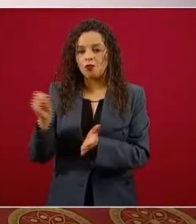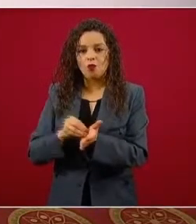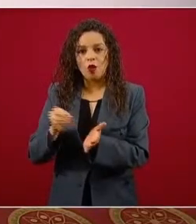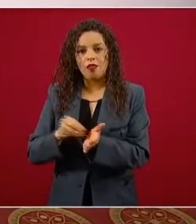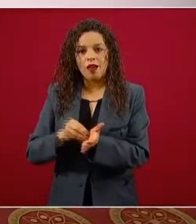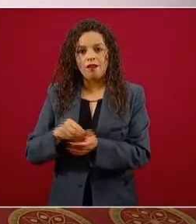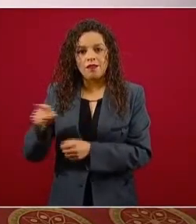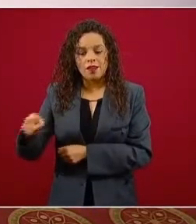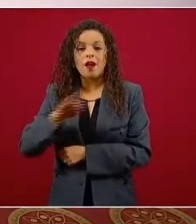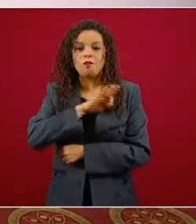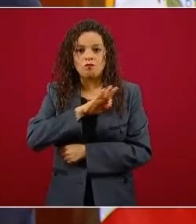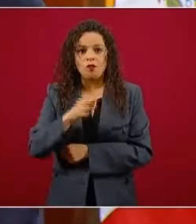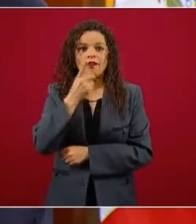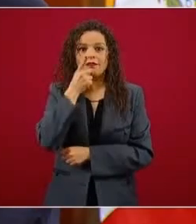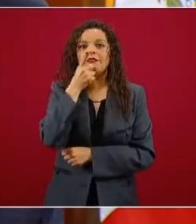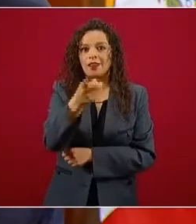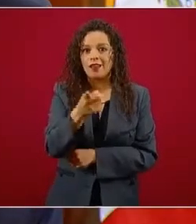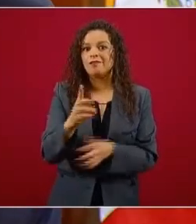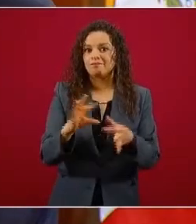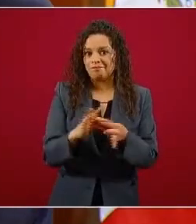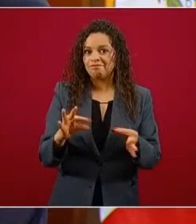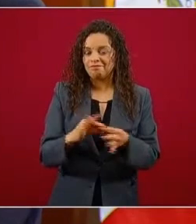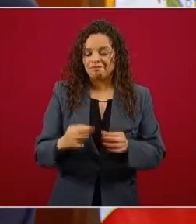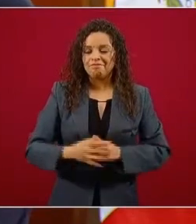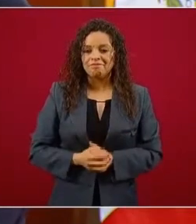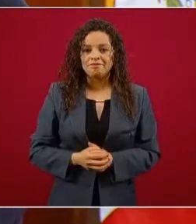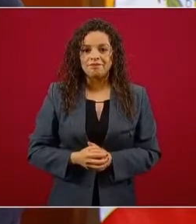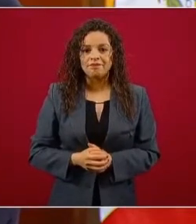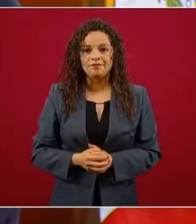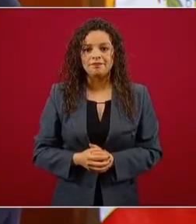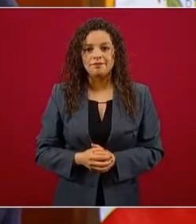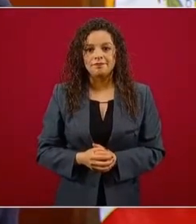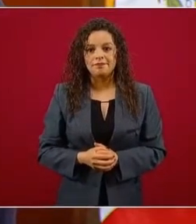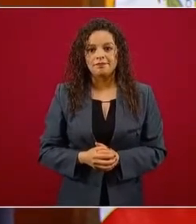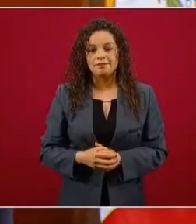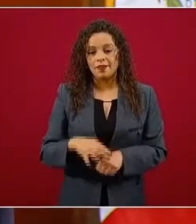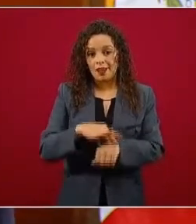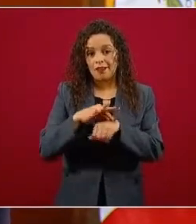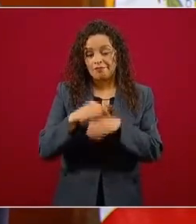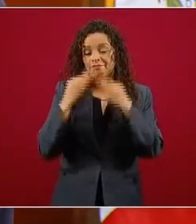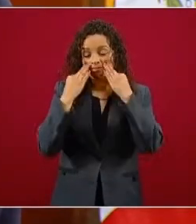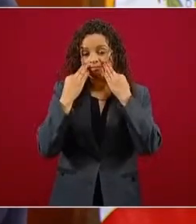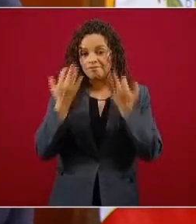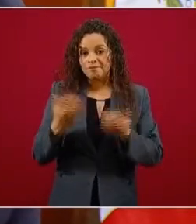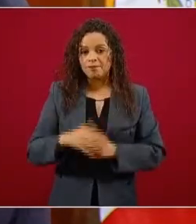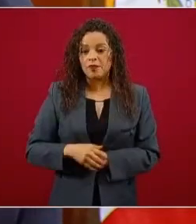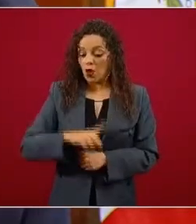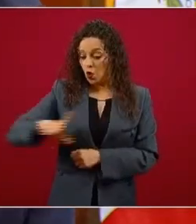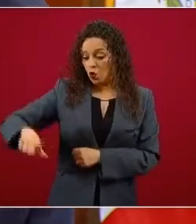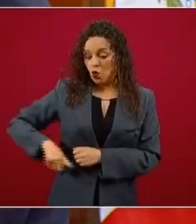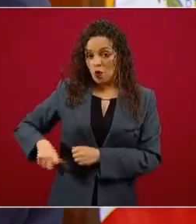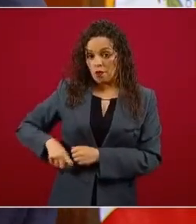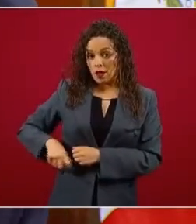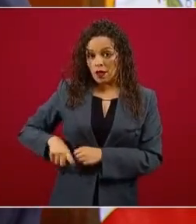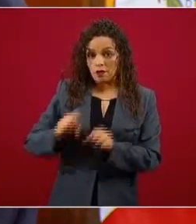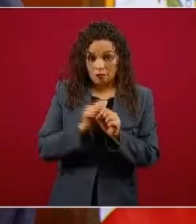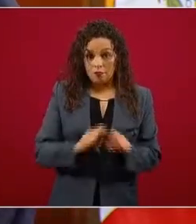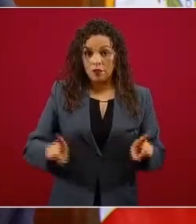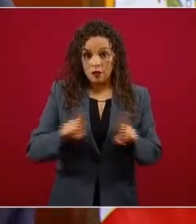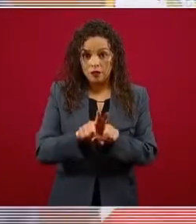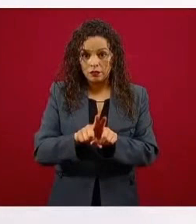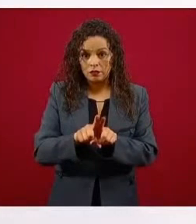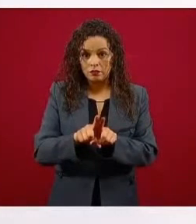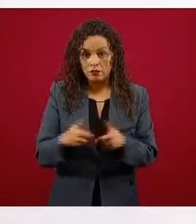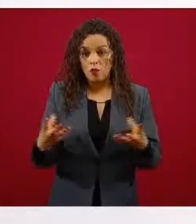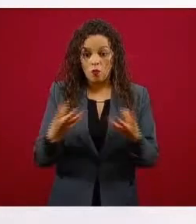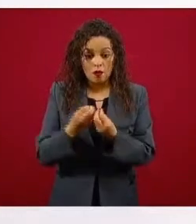El gobierno también, así como entre todos conseguimos la victoria, el gobierno